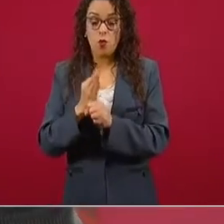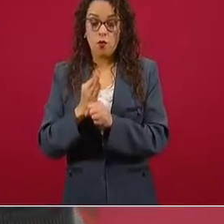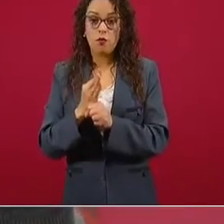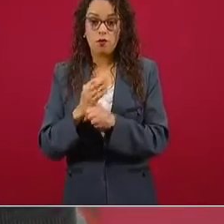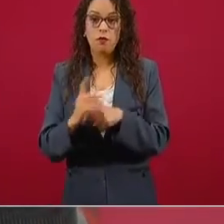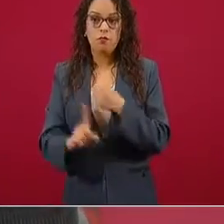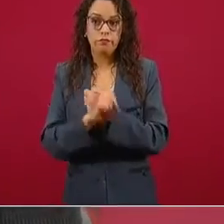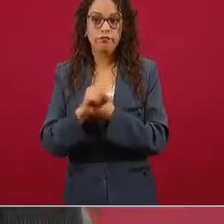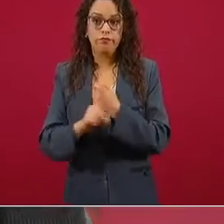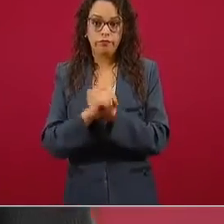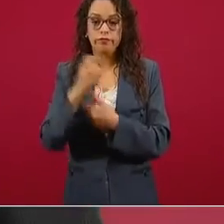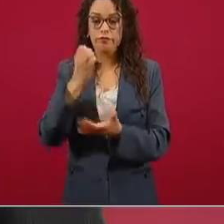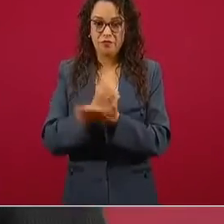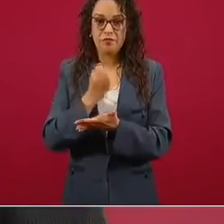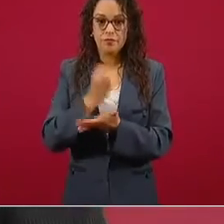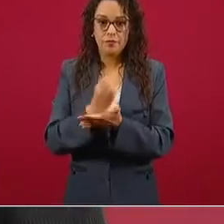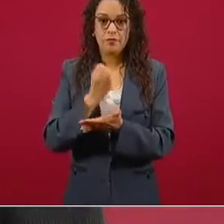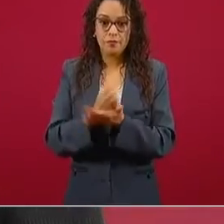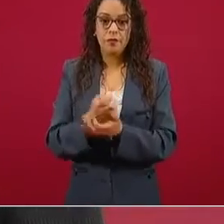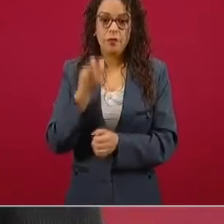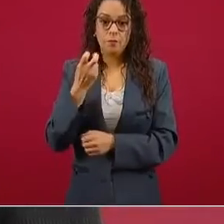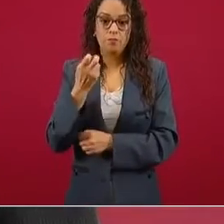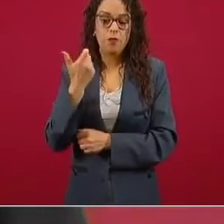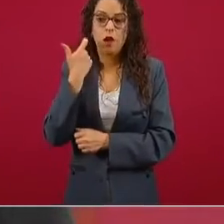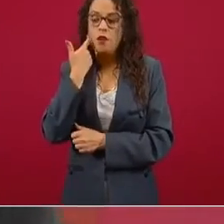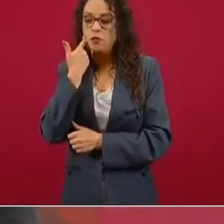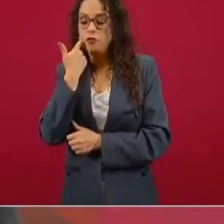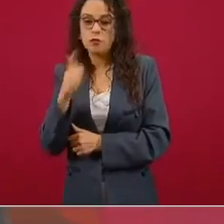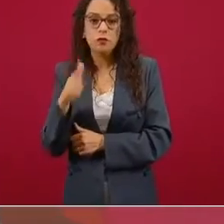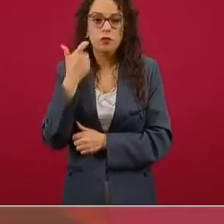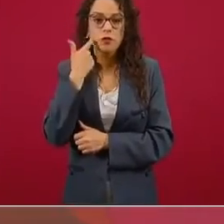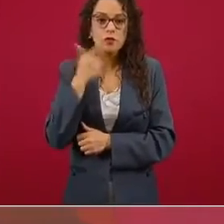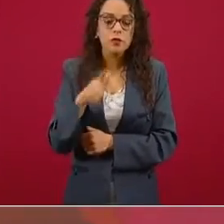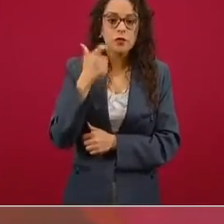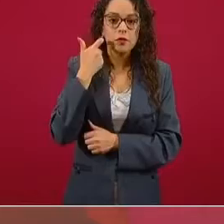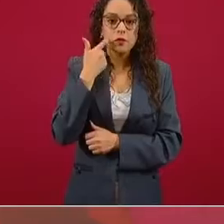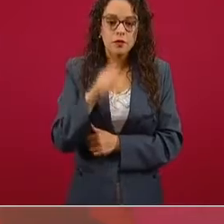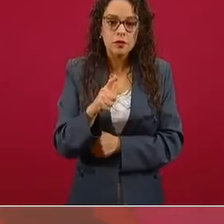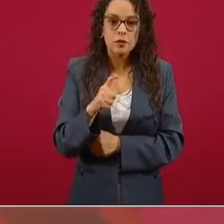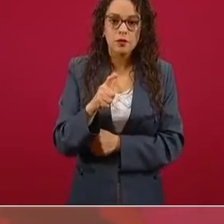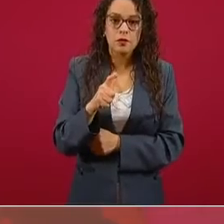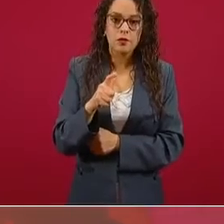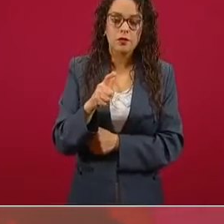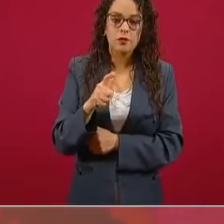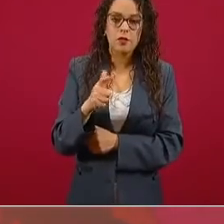crisis, muchos no quieren endeudarse,